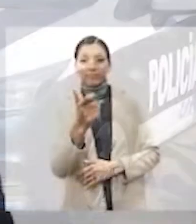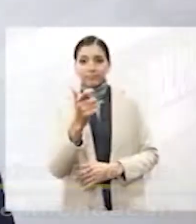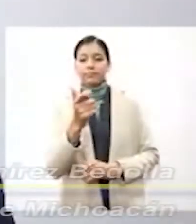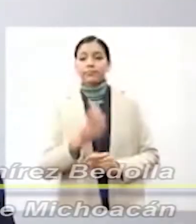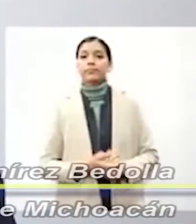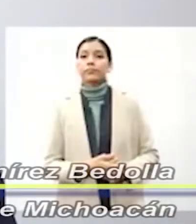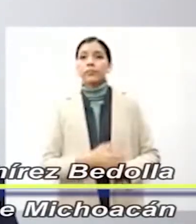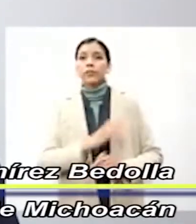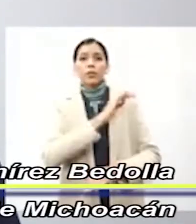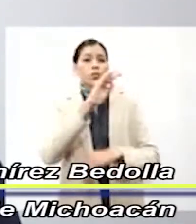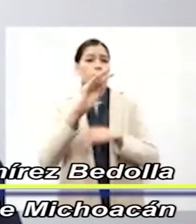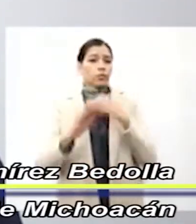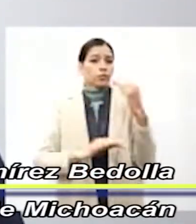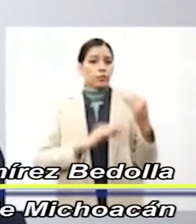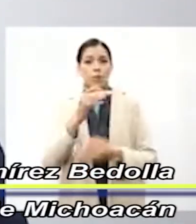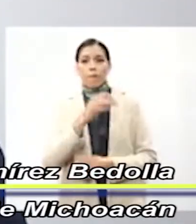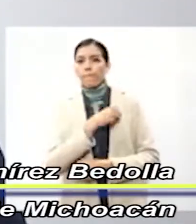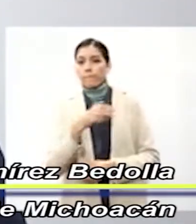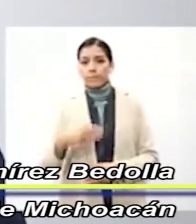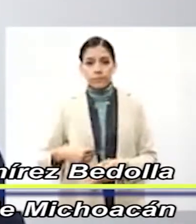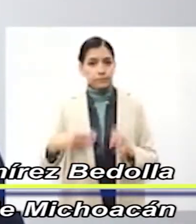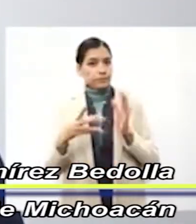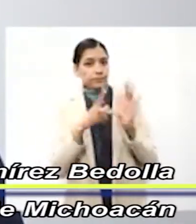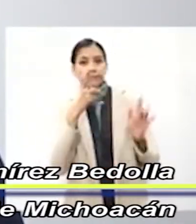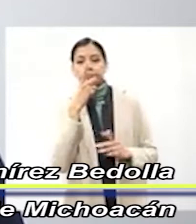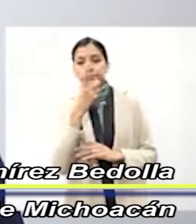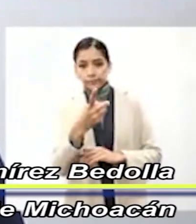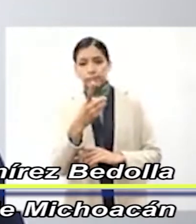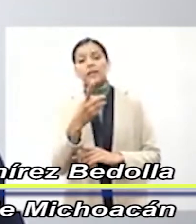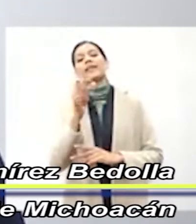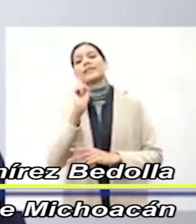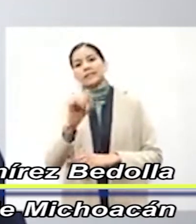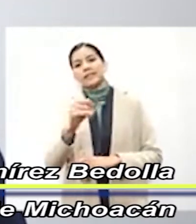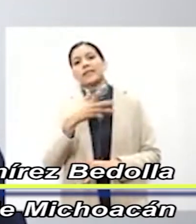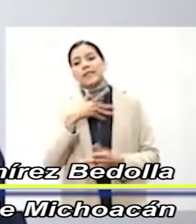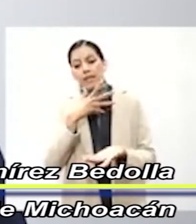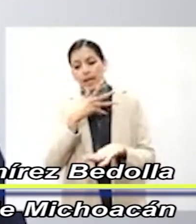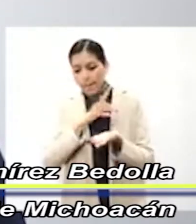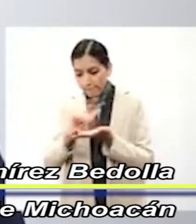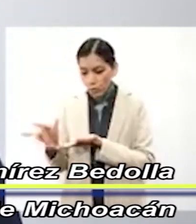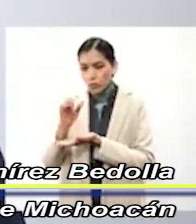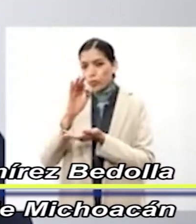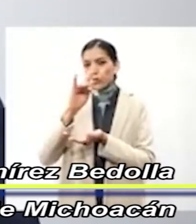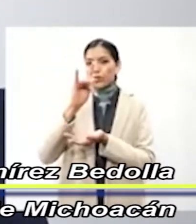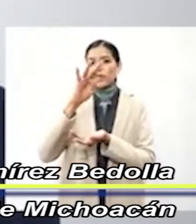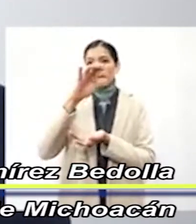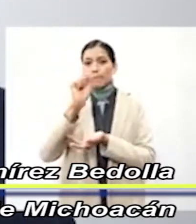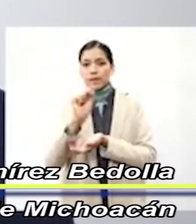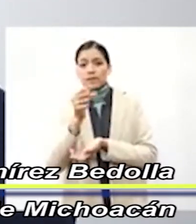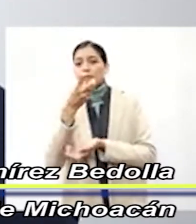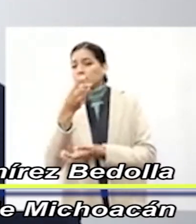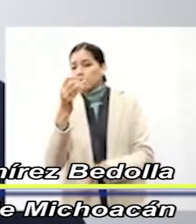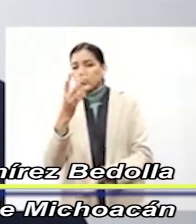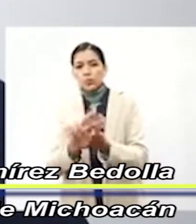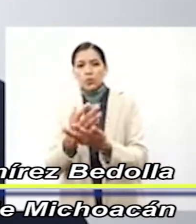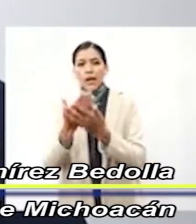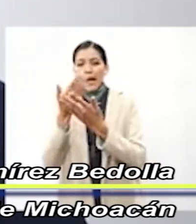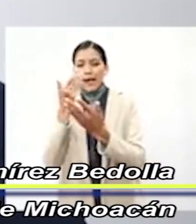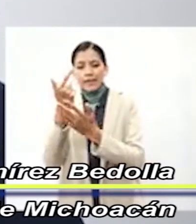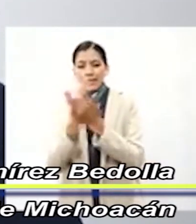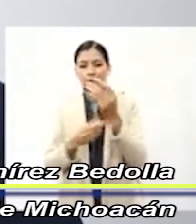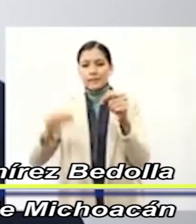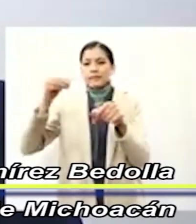todos los municipios recalcó van a recibir apoyo del foro para paz esto es sólo la preselección